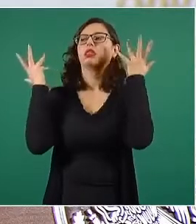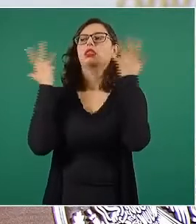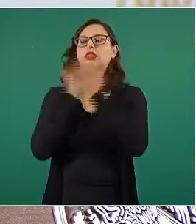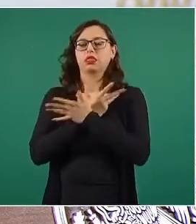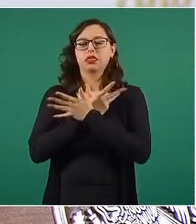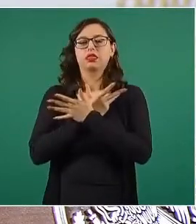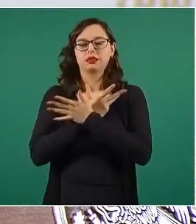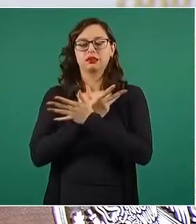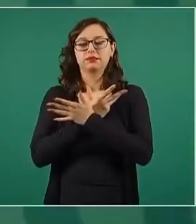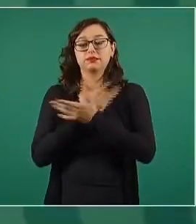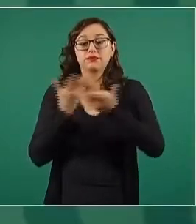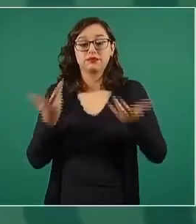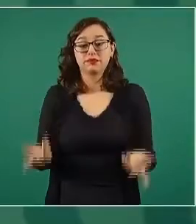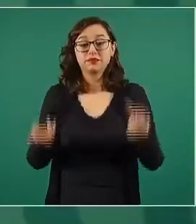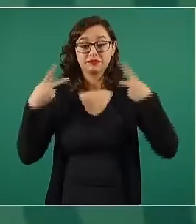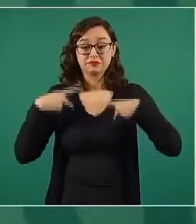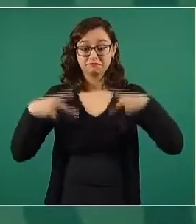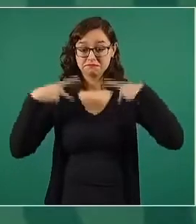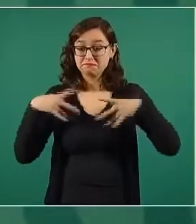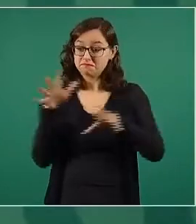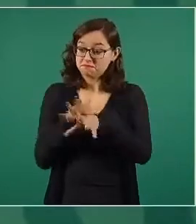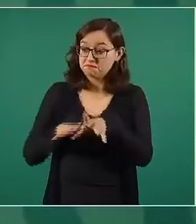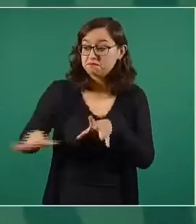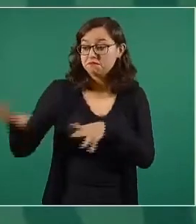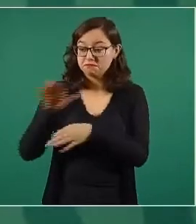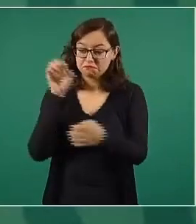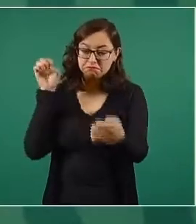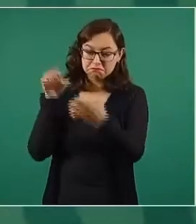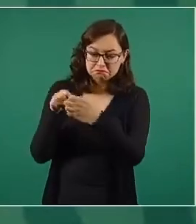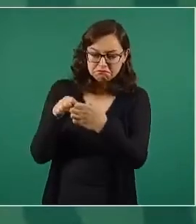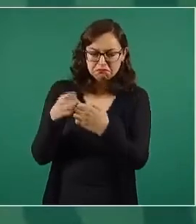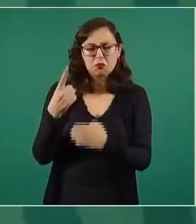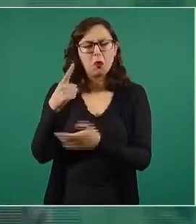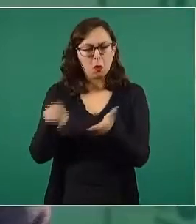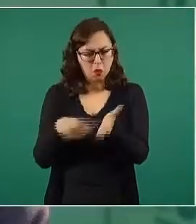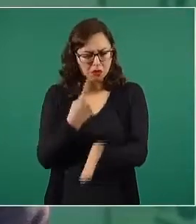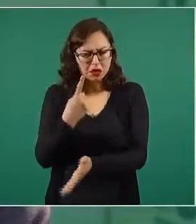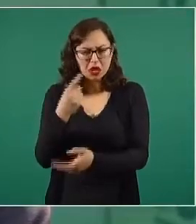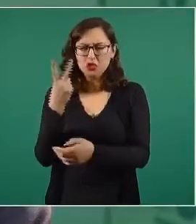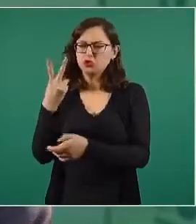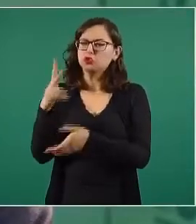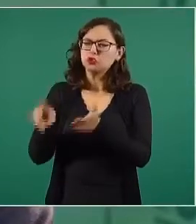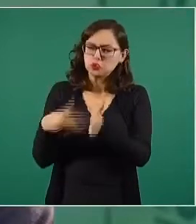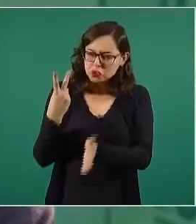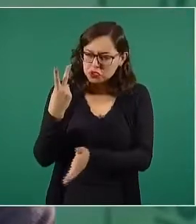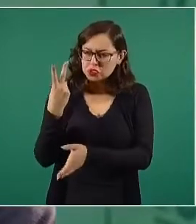porque al pueblo se le puede engañar una vez, dos veces, pero no se le puede engañar todo el tiempo.